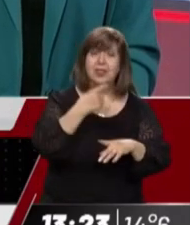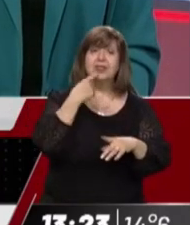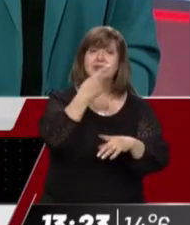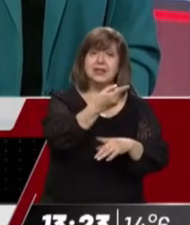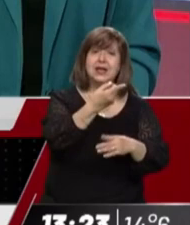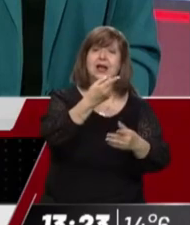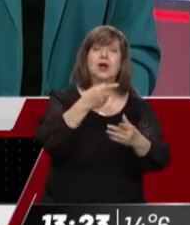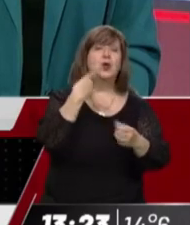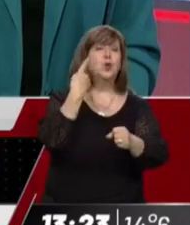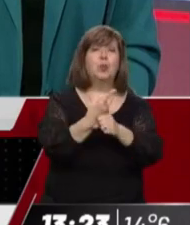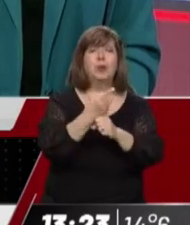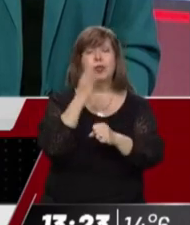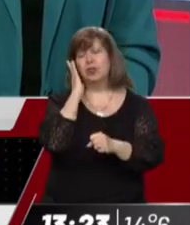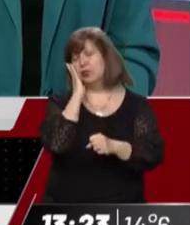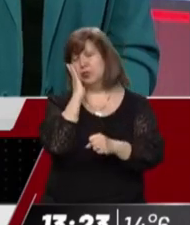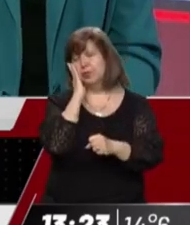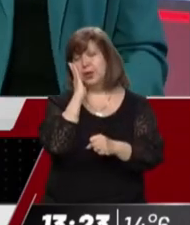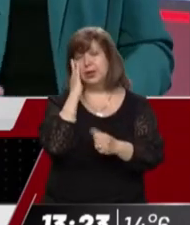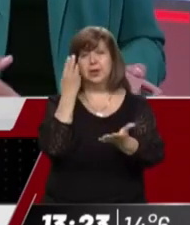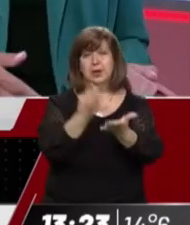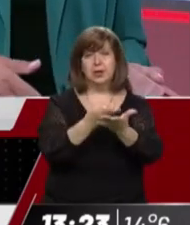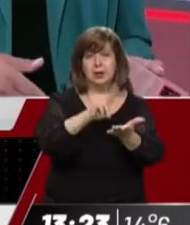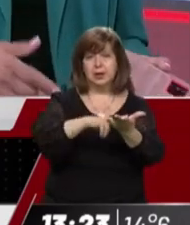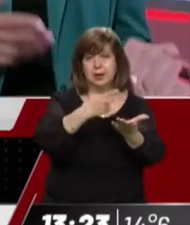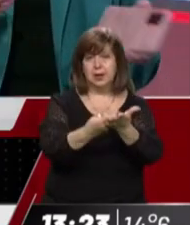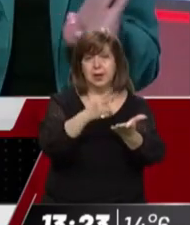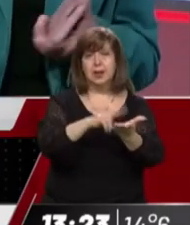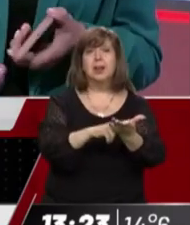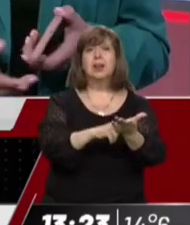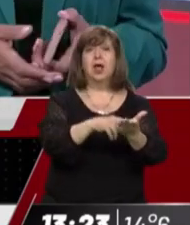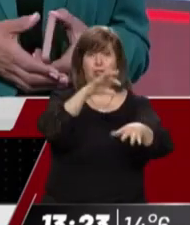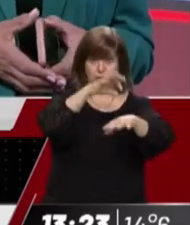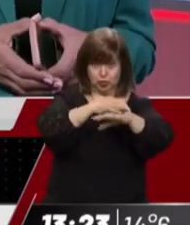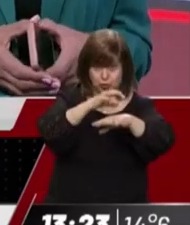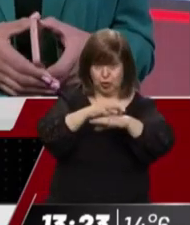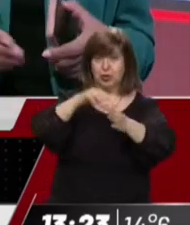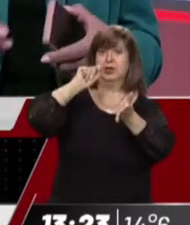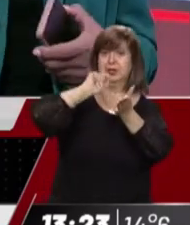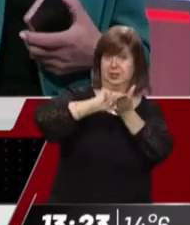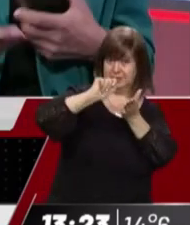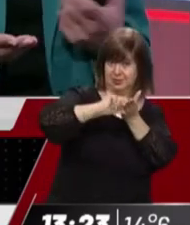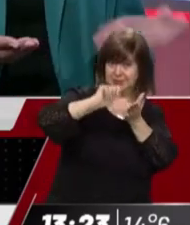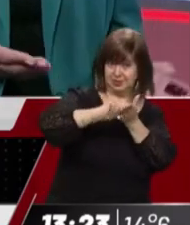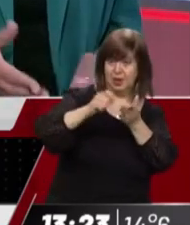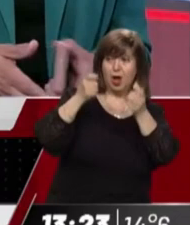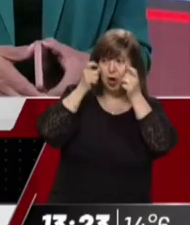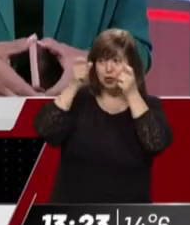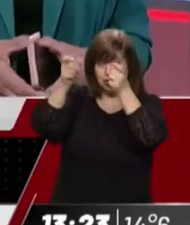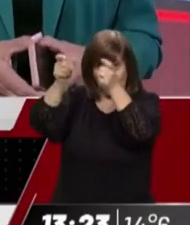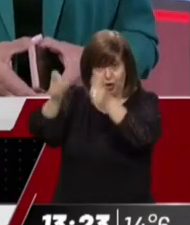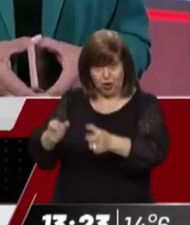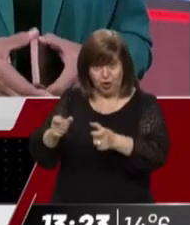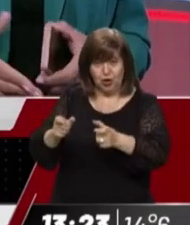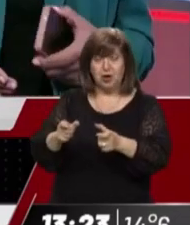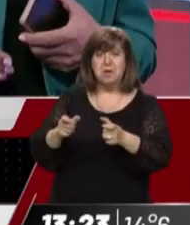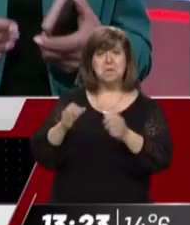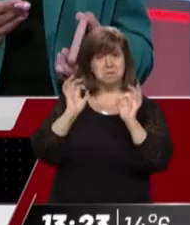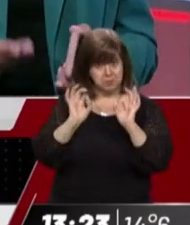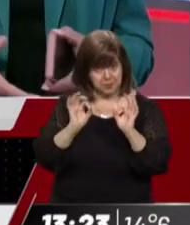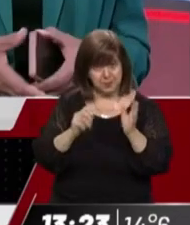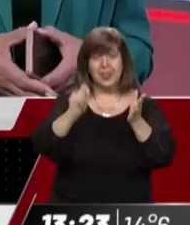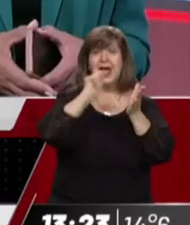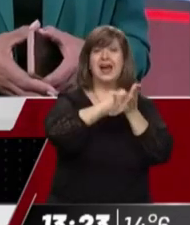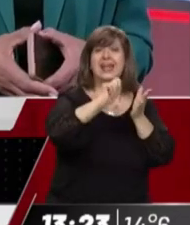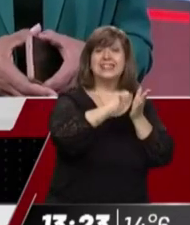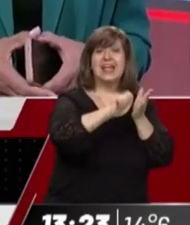y también lo que nos contaban es que, por ejemplo, el adulto hace ese tipo de consumos como si no